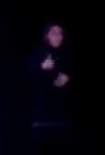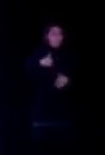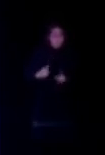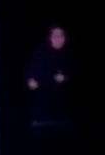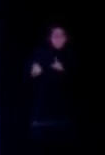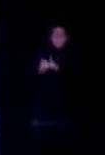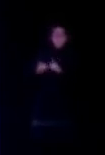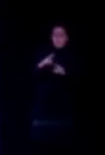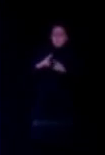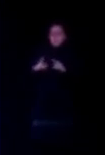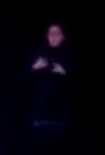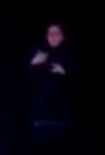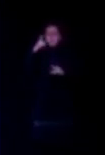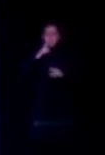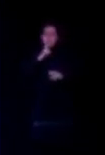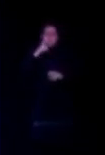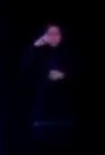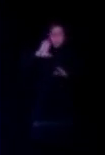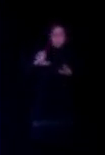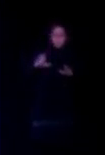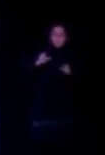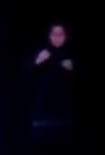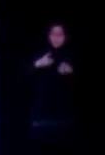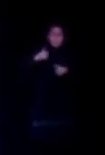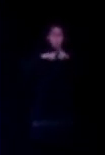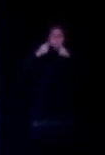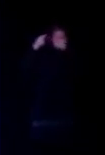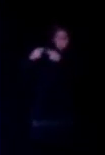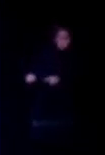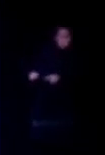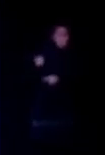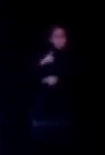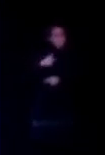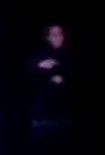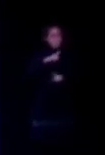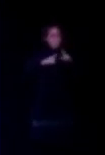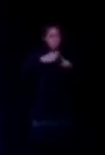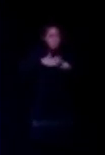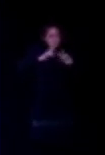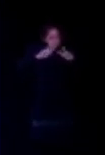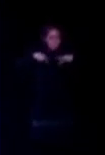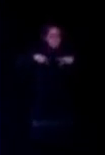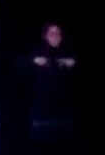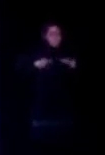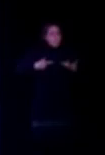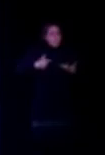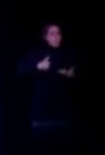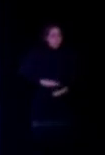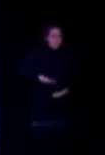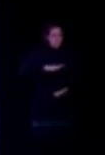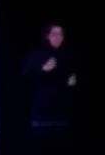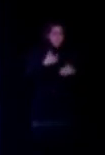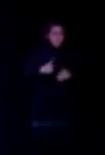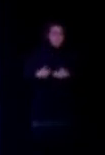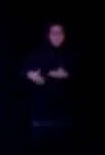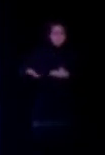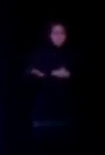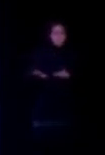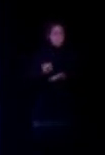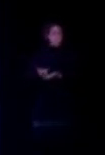es mi problema. No de ese alumno o de esa alumna que pido con el no estoy preparado que me lo quiten de delante. Por lo tanto,